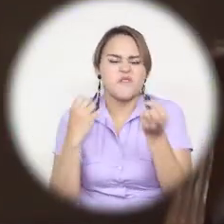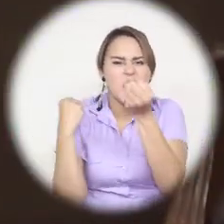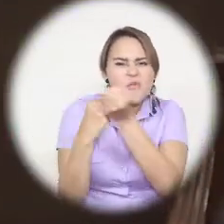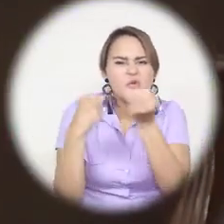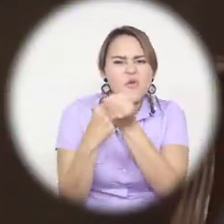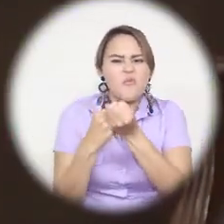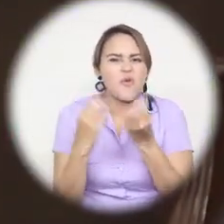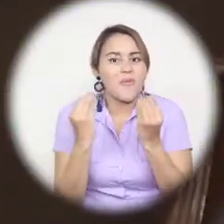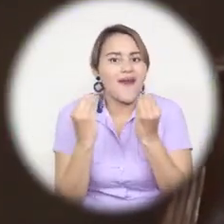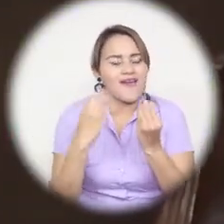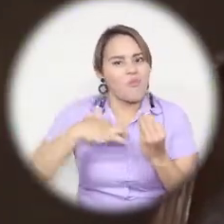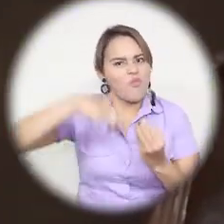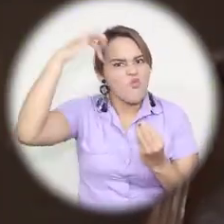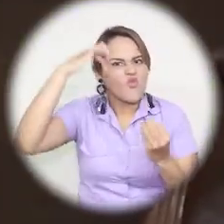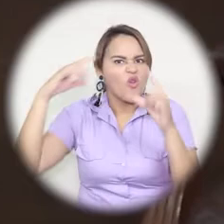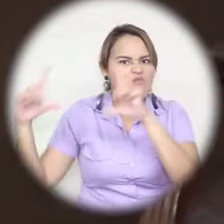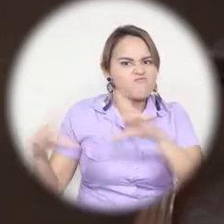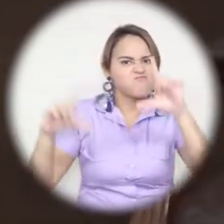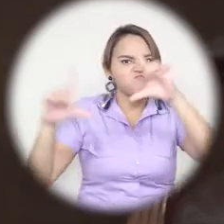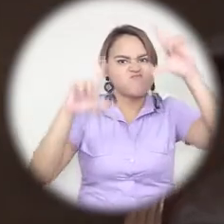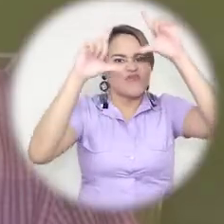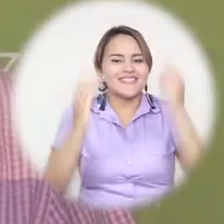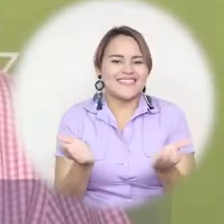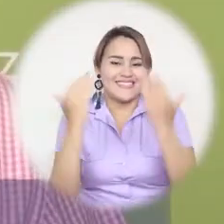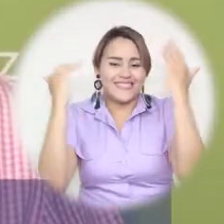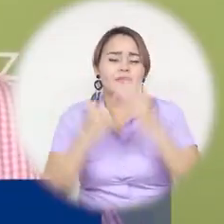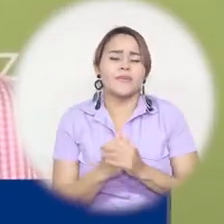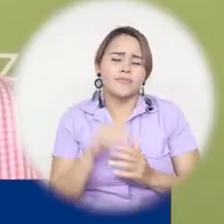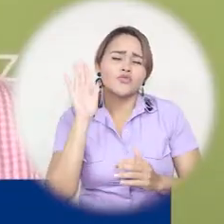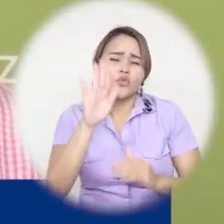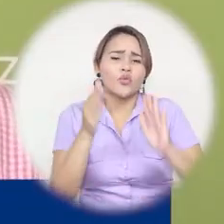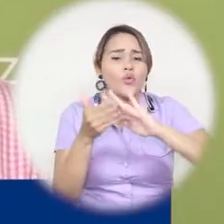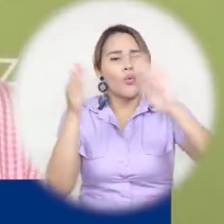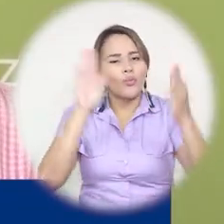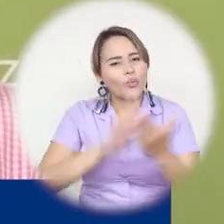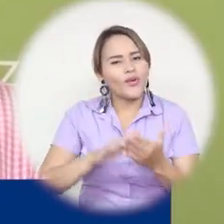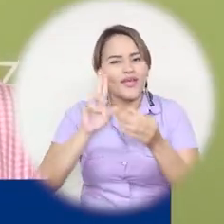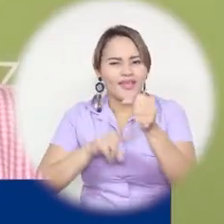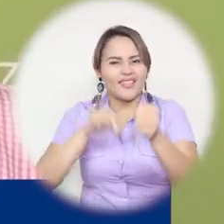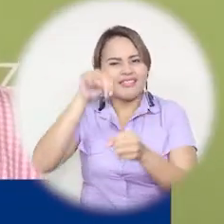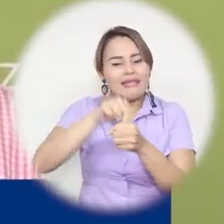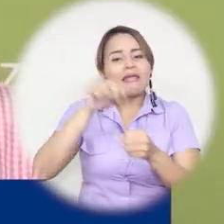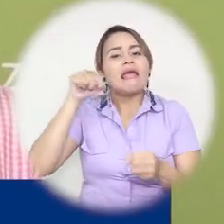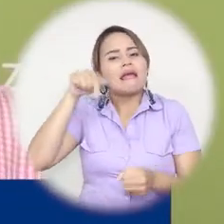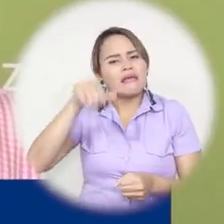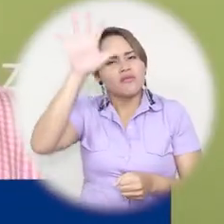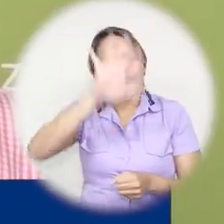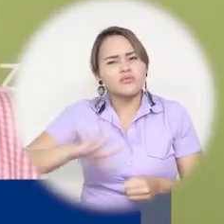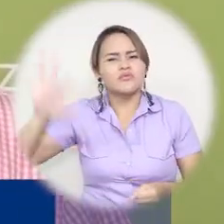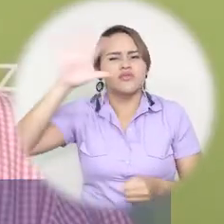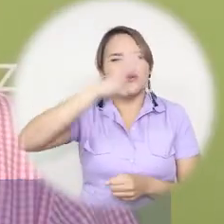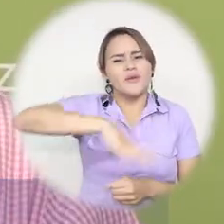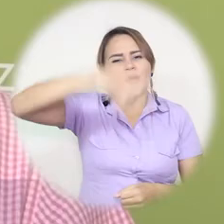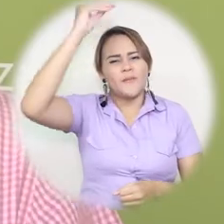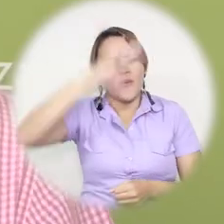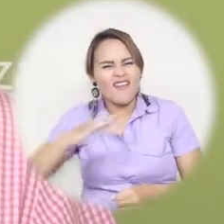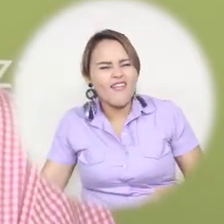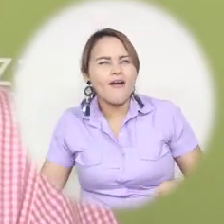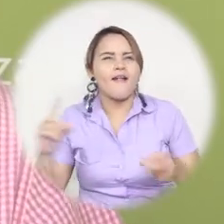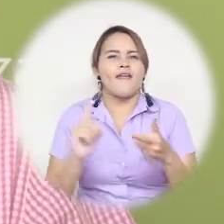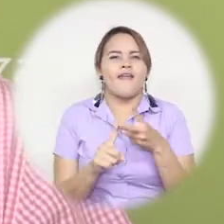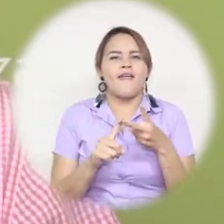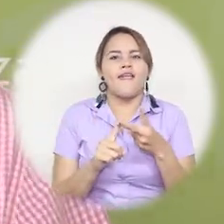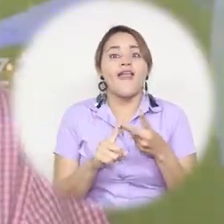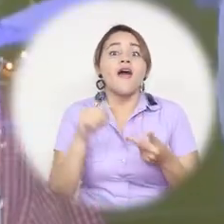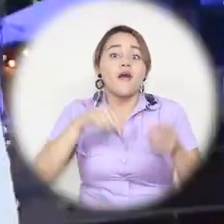y especializaciones. Lo que hemos querido es favorecer a las comunidades indígenas de la Sierra de Magdalena y de la Costa Caribe, porque ahí están también